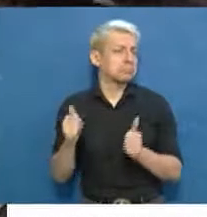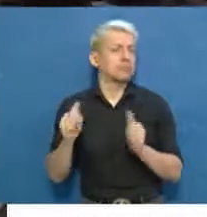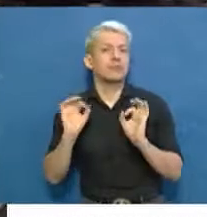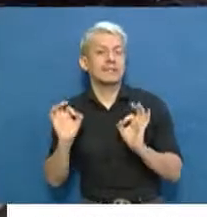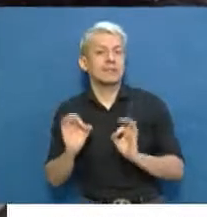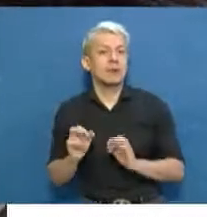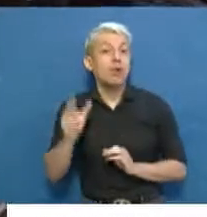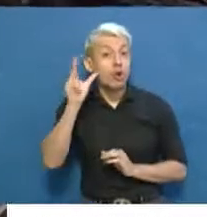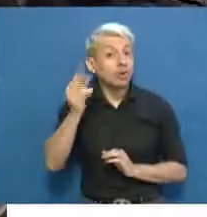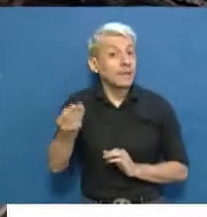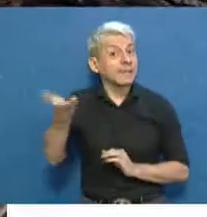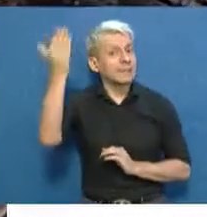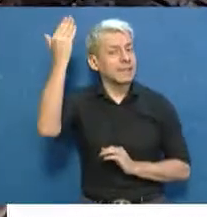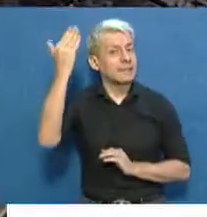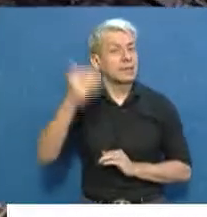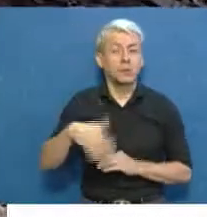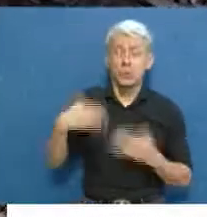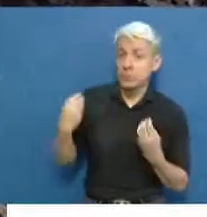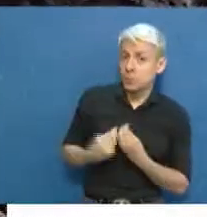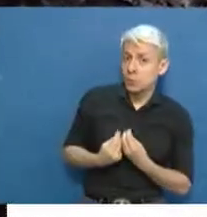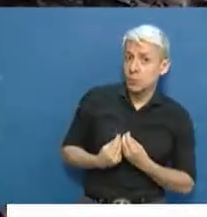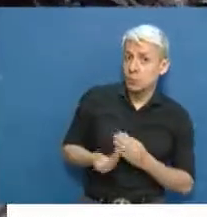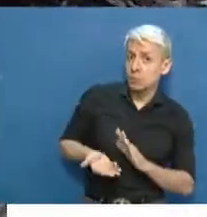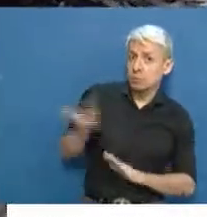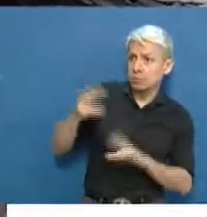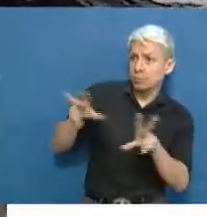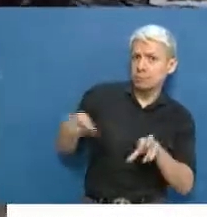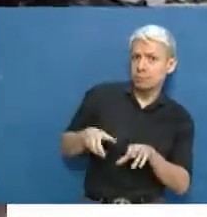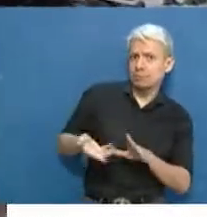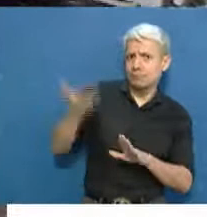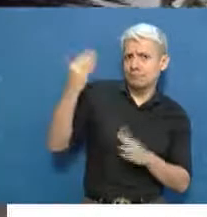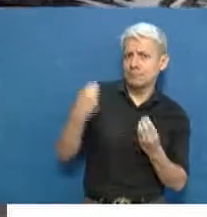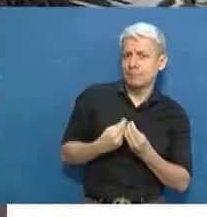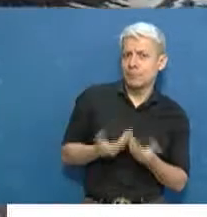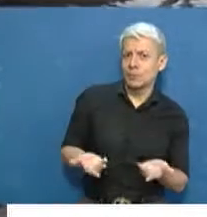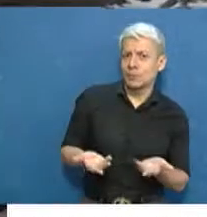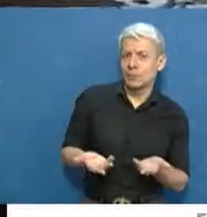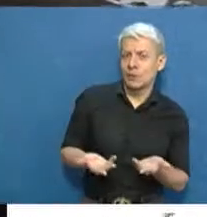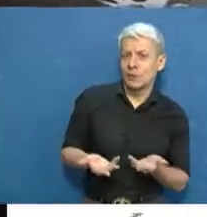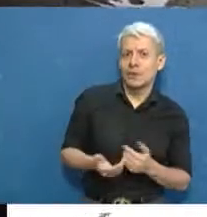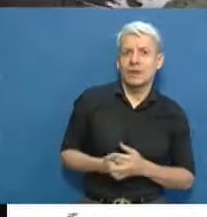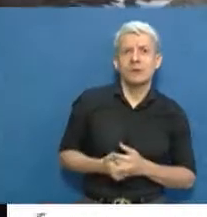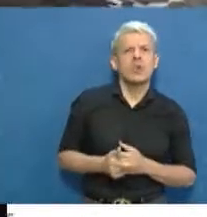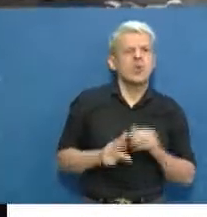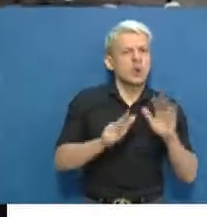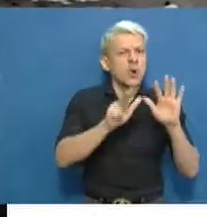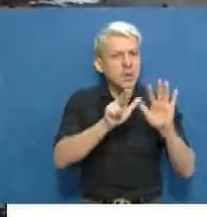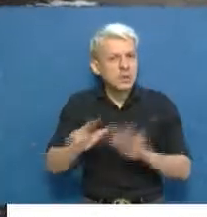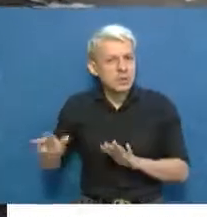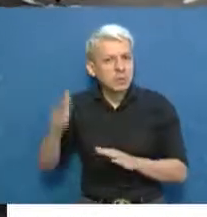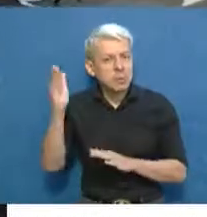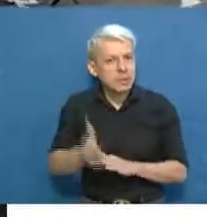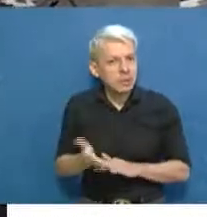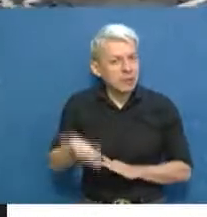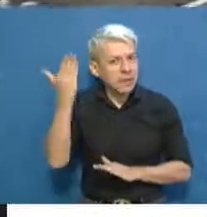veces. Mirá vos, un aumento de cuánto. Del 800%. 800%, claro, eso